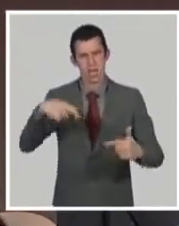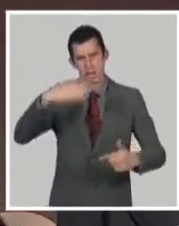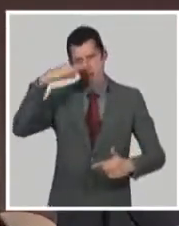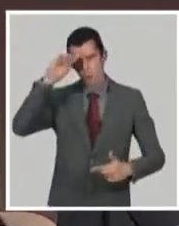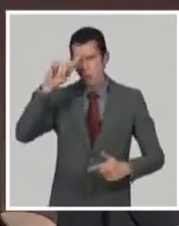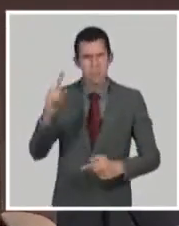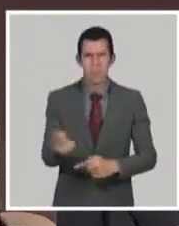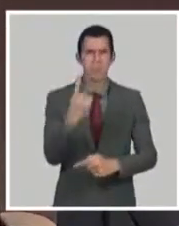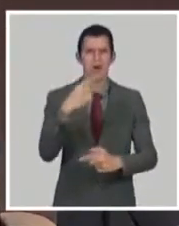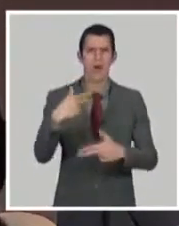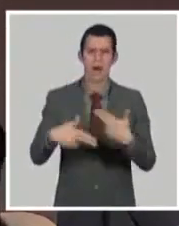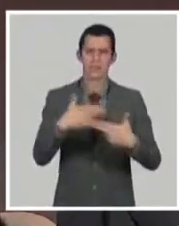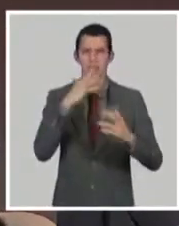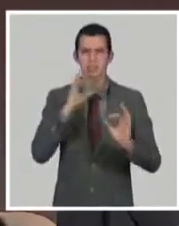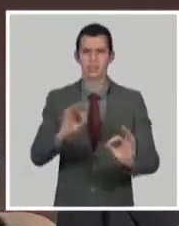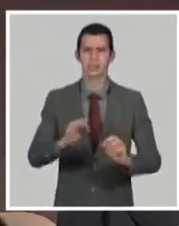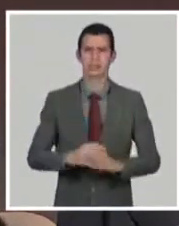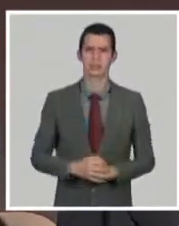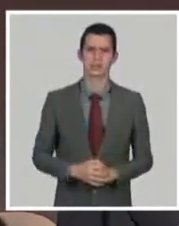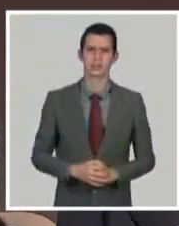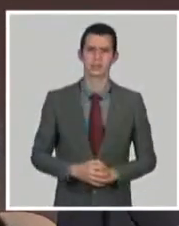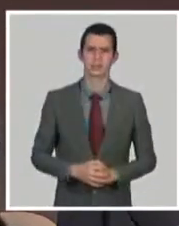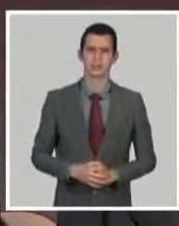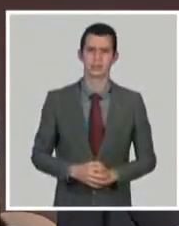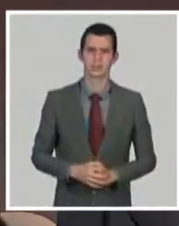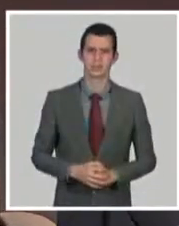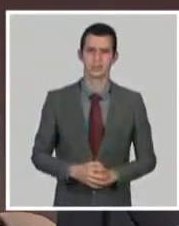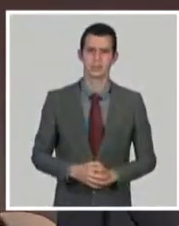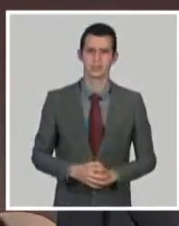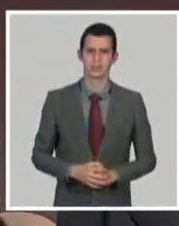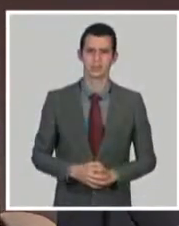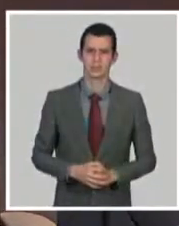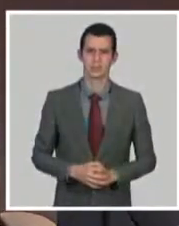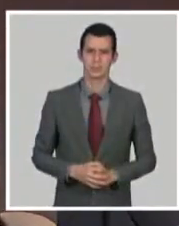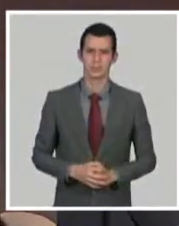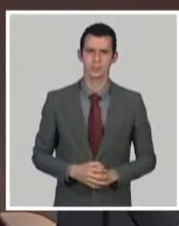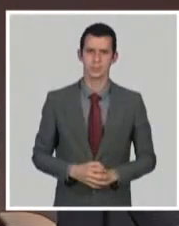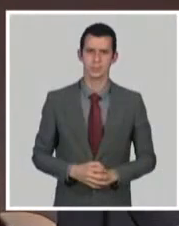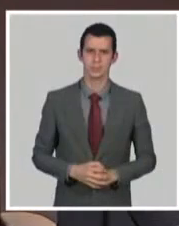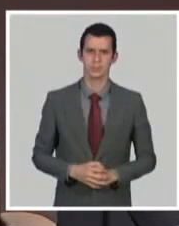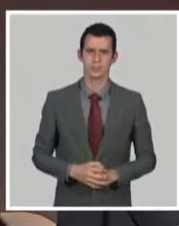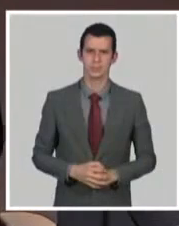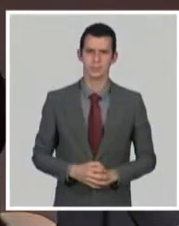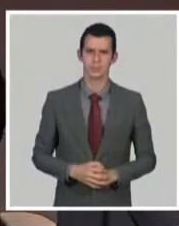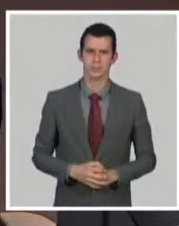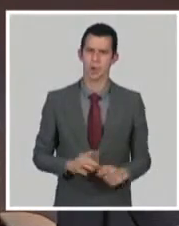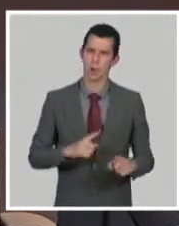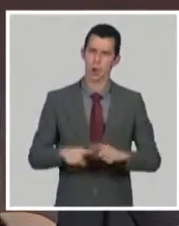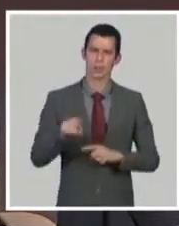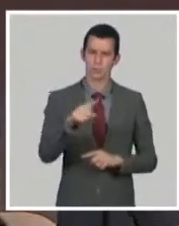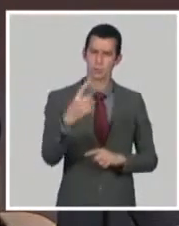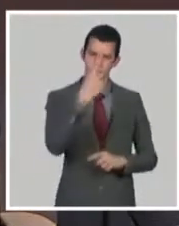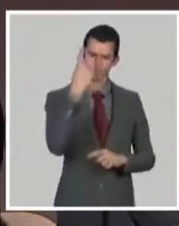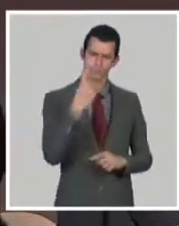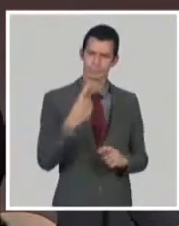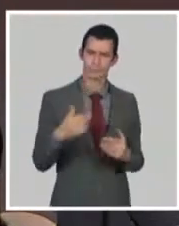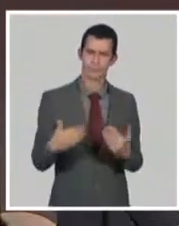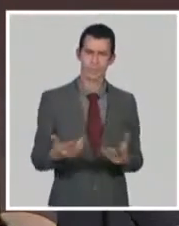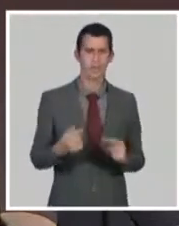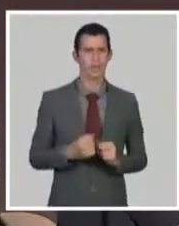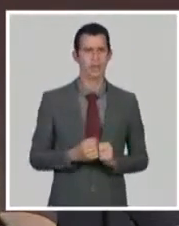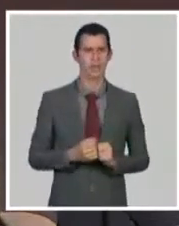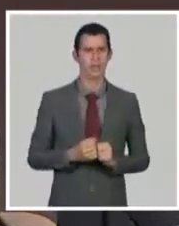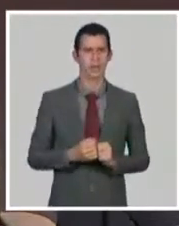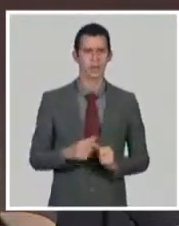si es necesario, incorporarlo en todo este desarrollo tecnológico. Me preguntabas también de, bueno, cómo marcha el tema de los otros